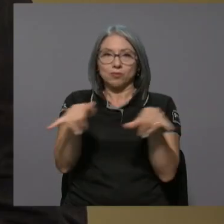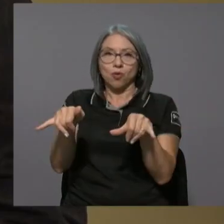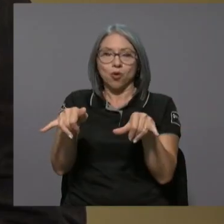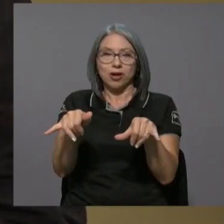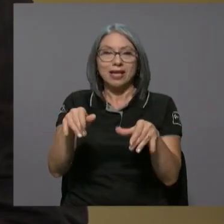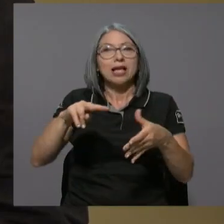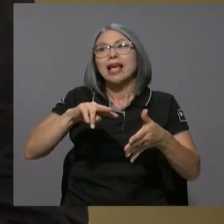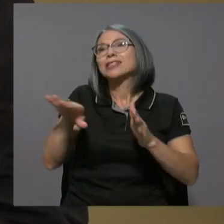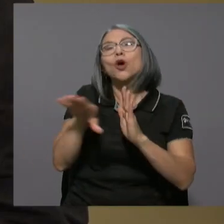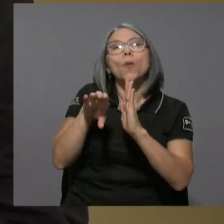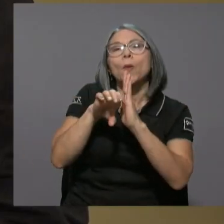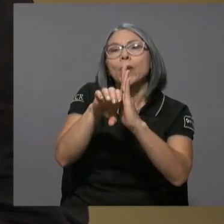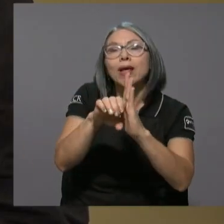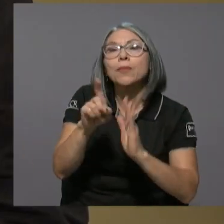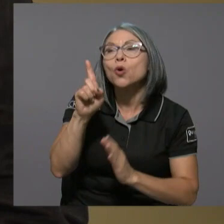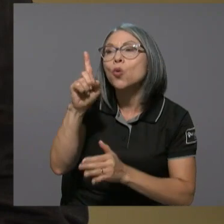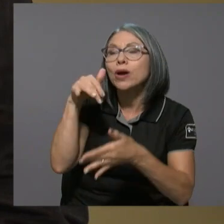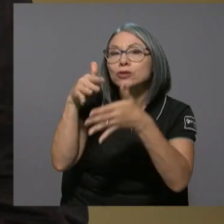un estudiante